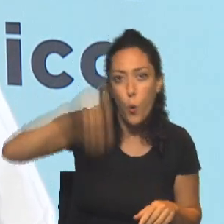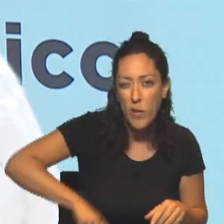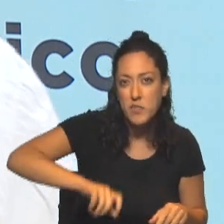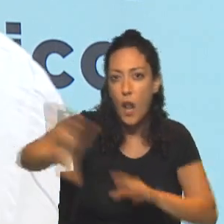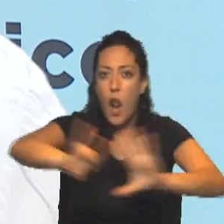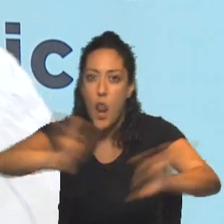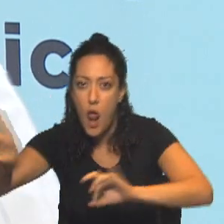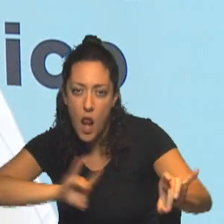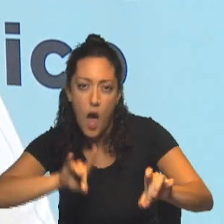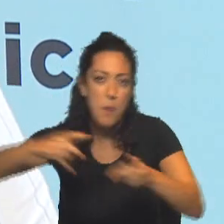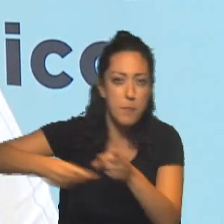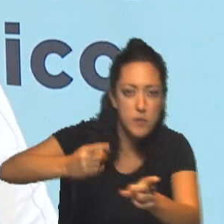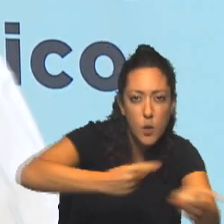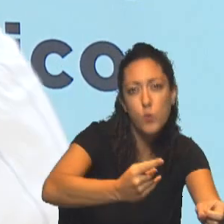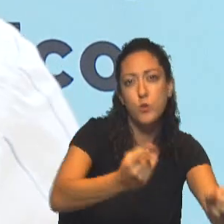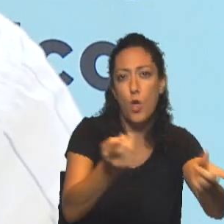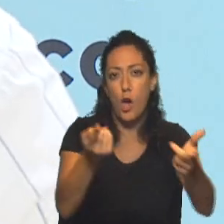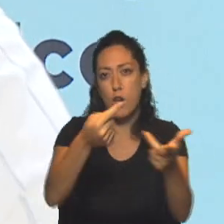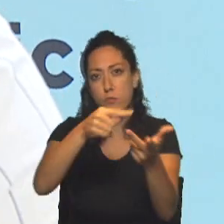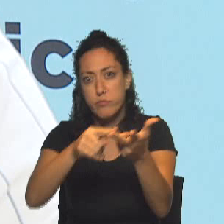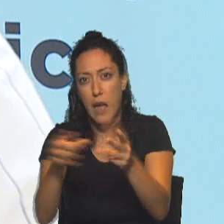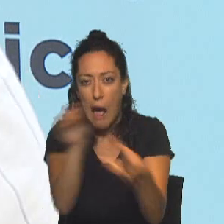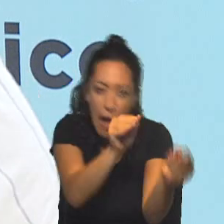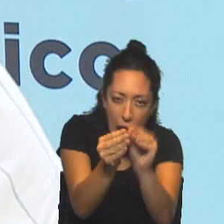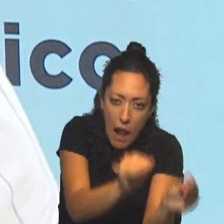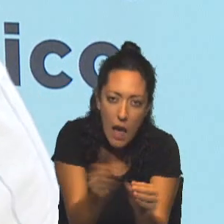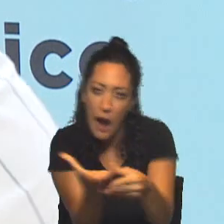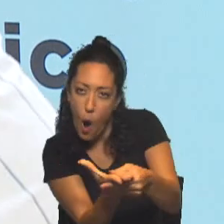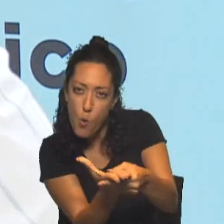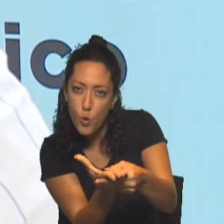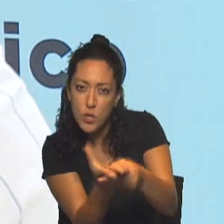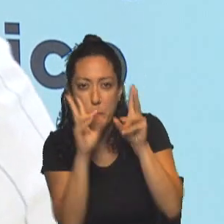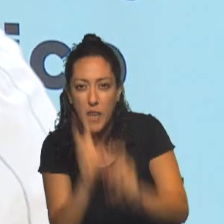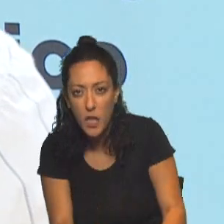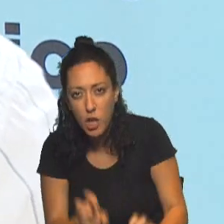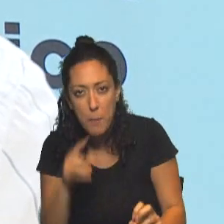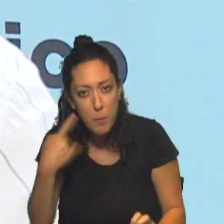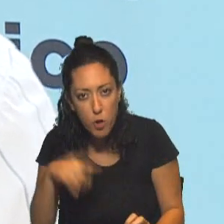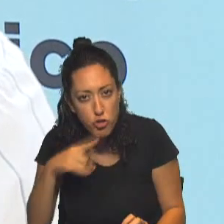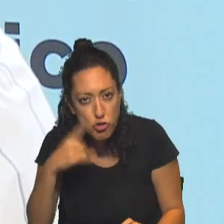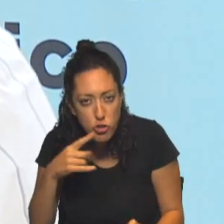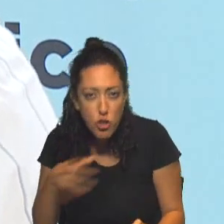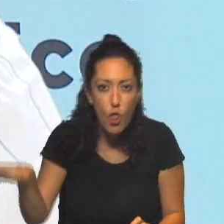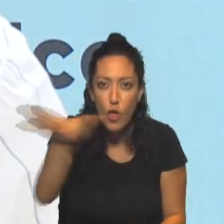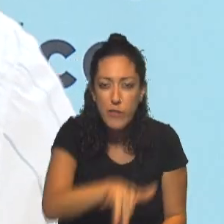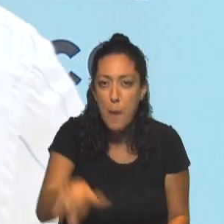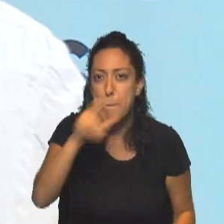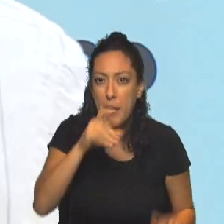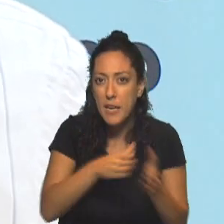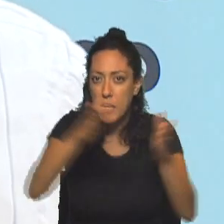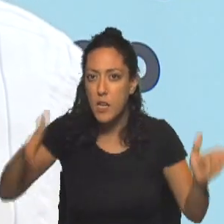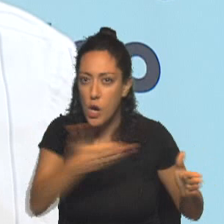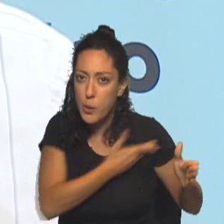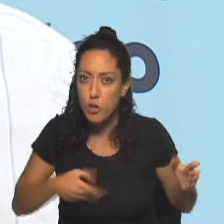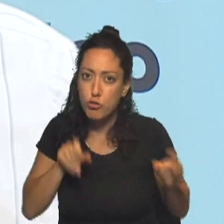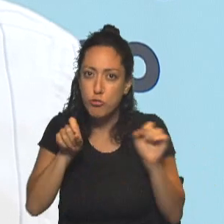adictos, de perseguir a otros, de armar y de armar causas y de investigar? Todos los días del gobierno de Macri